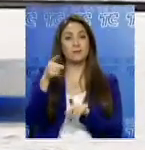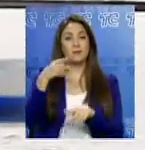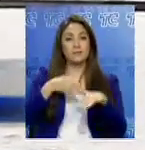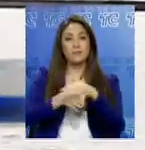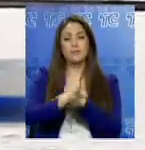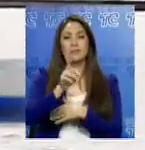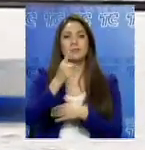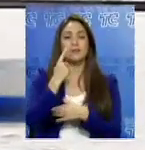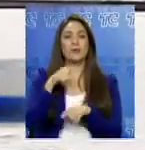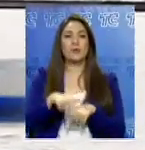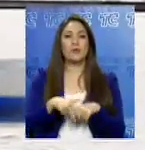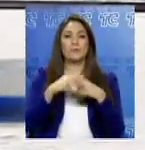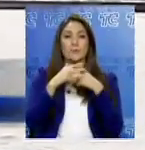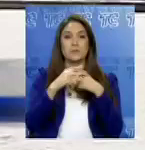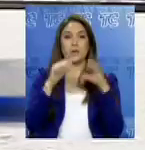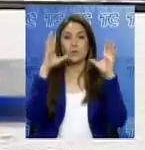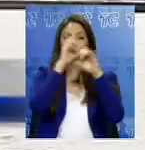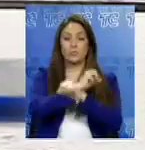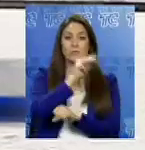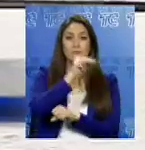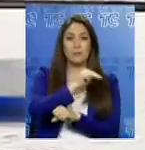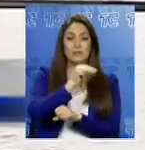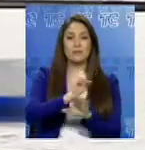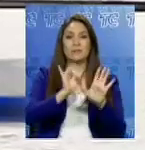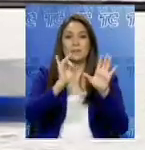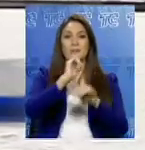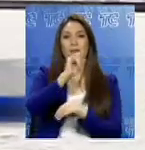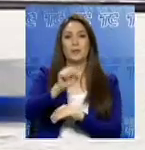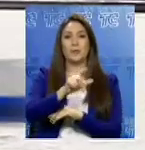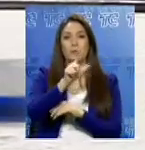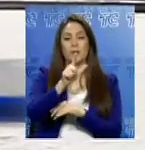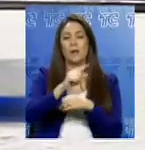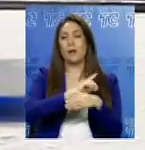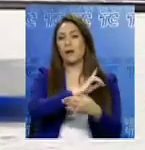Papa Francisco iniciarán la noche del martes 7 de julio y se